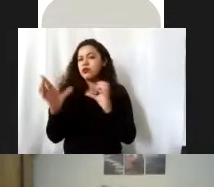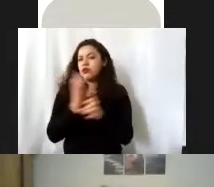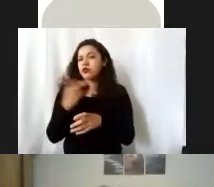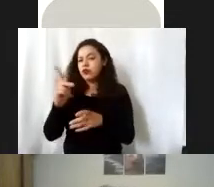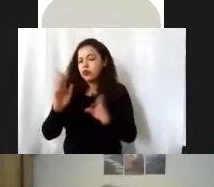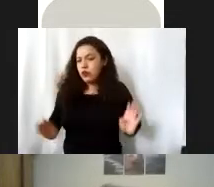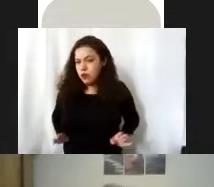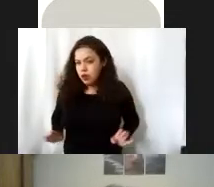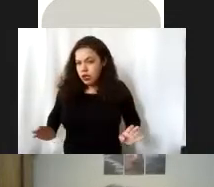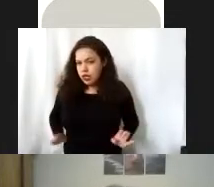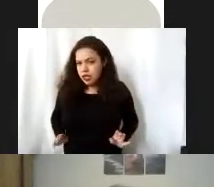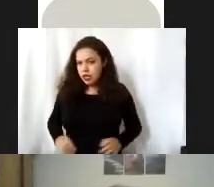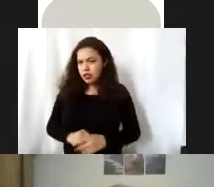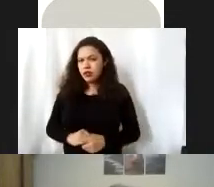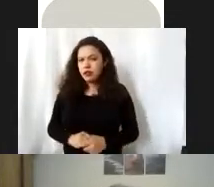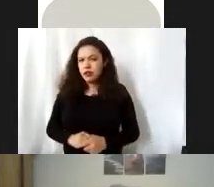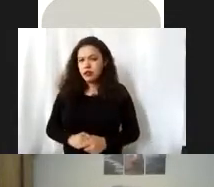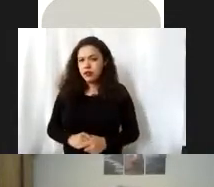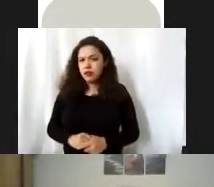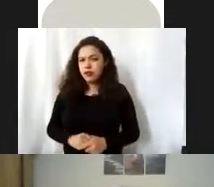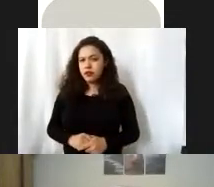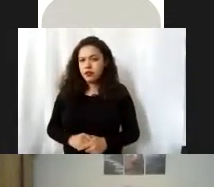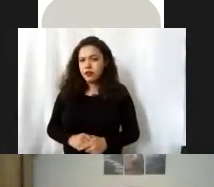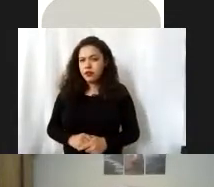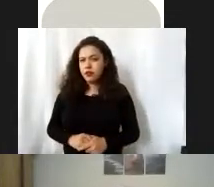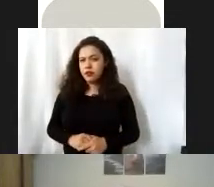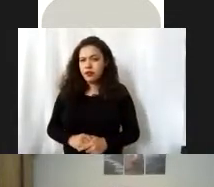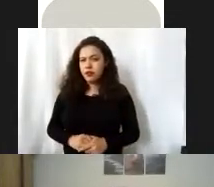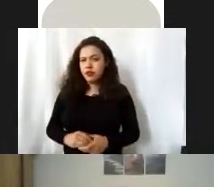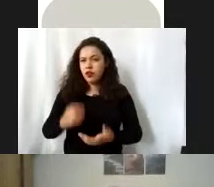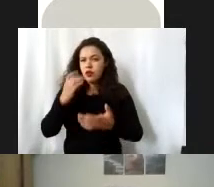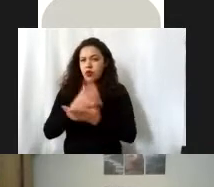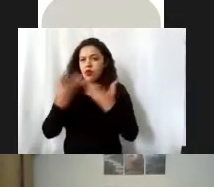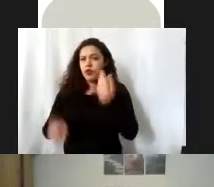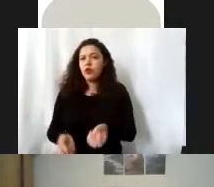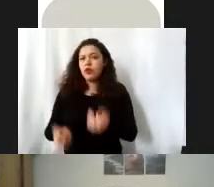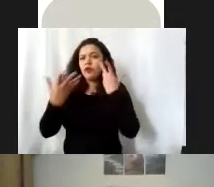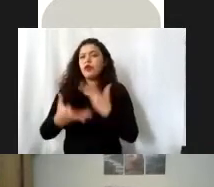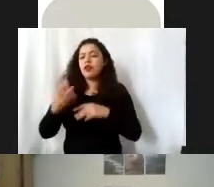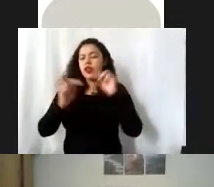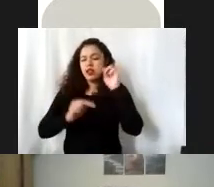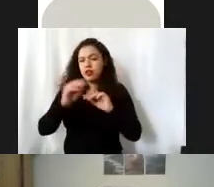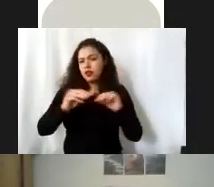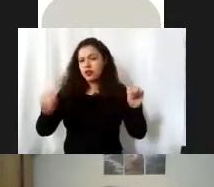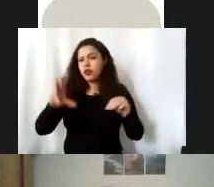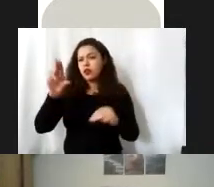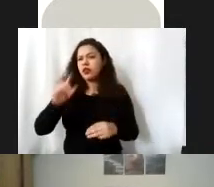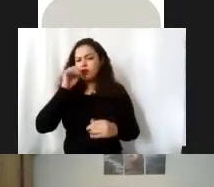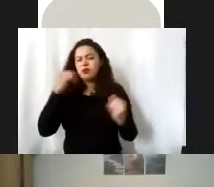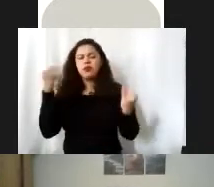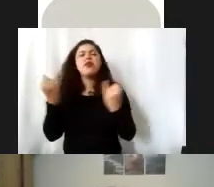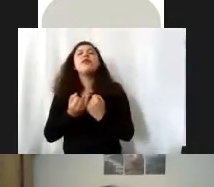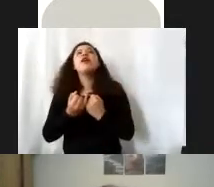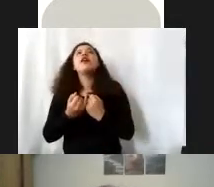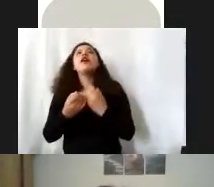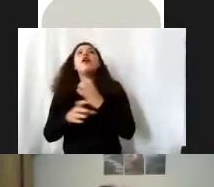¿sí? Y no solo cuantitativos, no solo medibles, numéricos, sino también aspectos